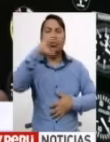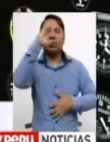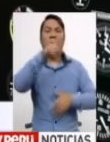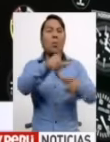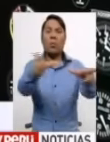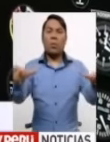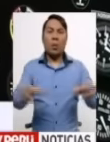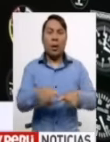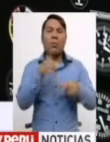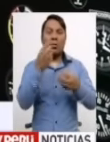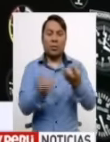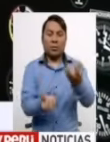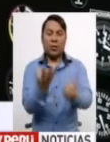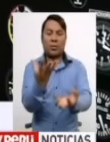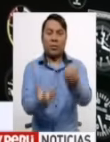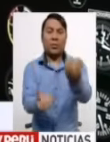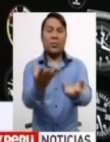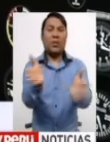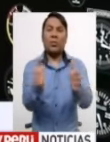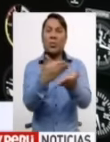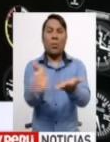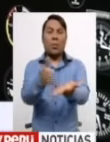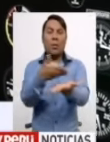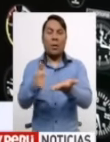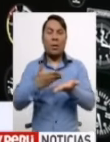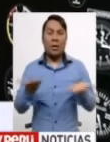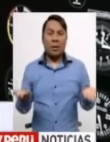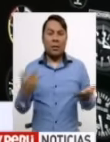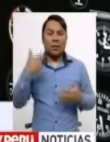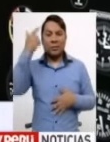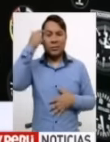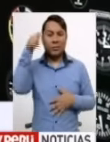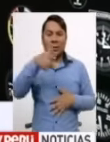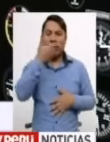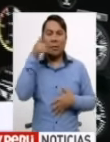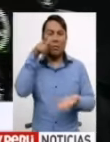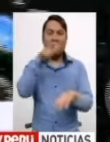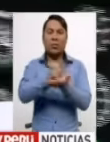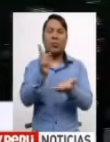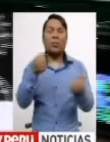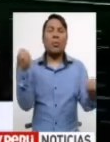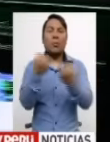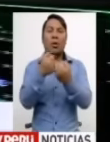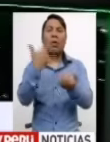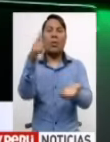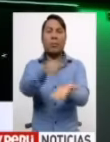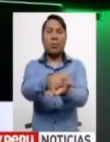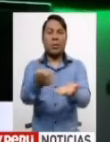no hay otra opción, no tenemos propulsión, ¿no? Sin propulsión el avión no va a poder... Ajá, ¿y de noche?